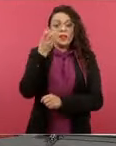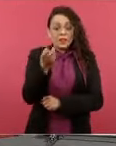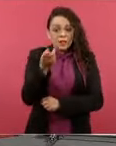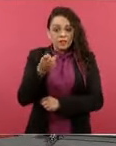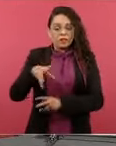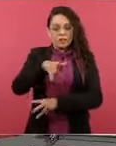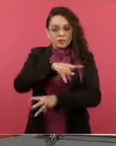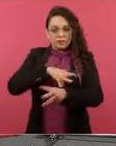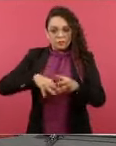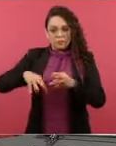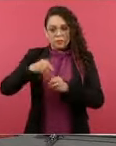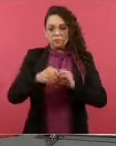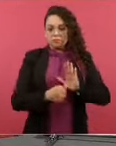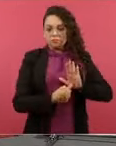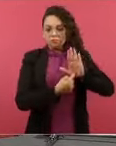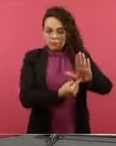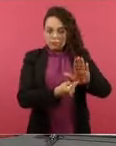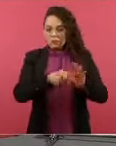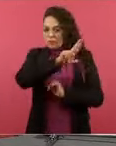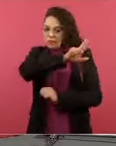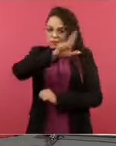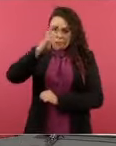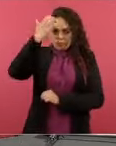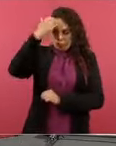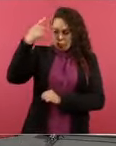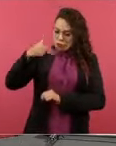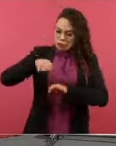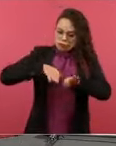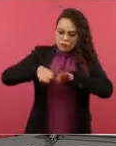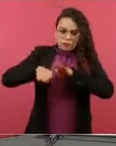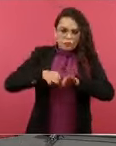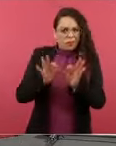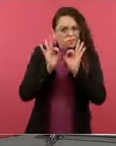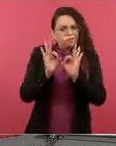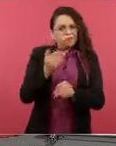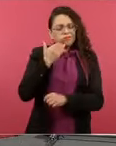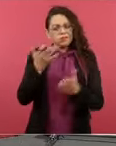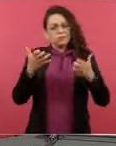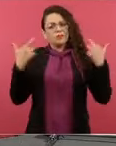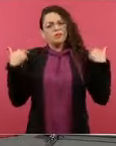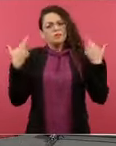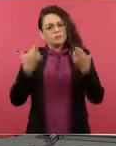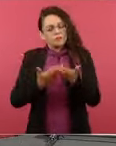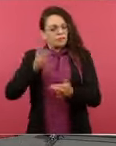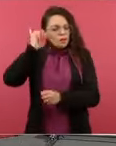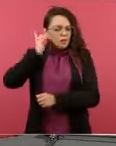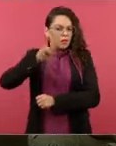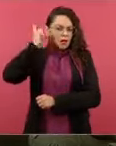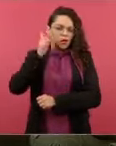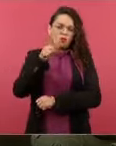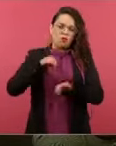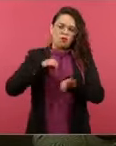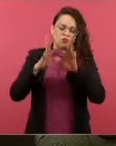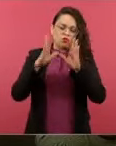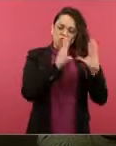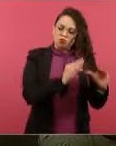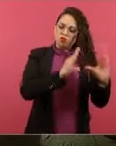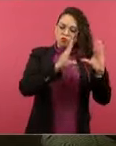práctica docente, reconocer todo lo que han hecho y hacen las maestras y los maestros todos los días. Este es un